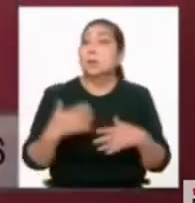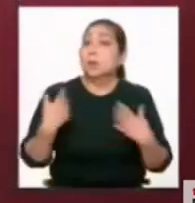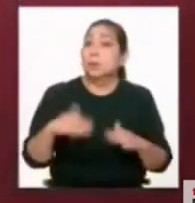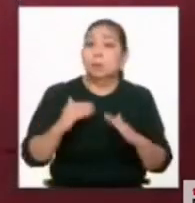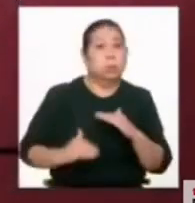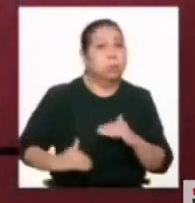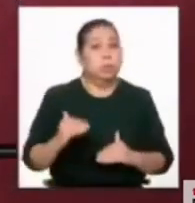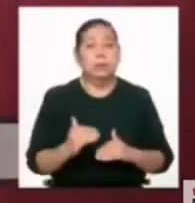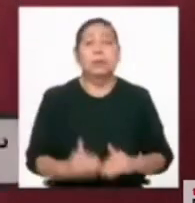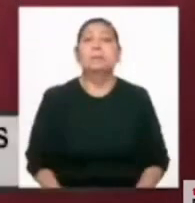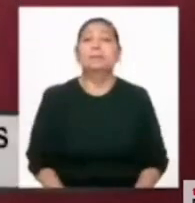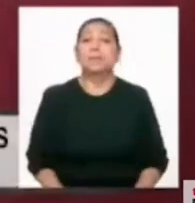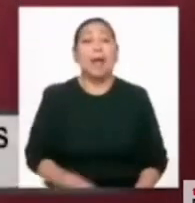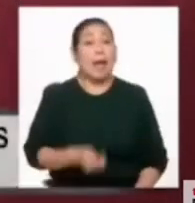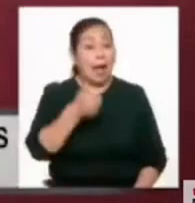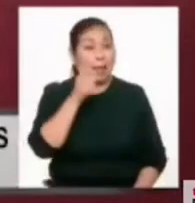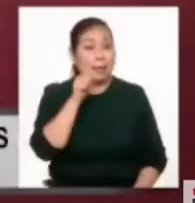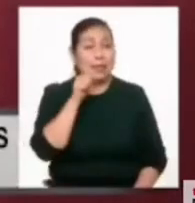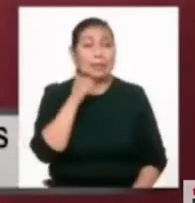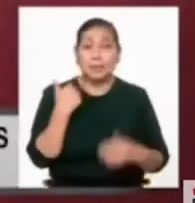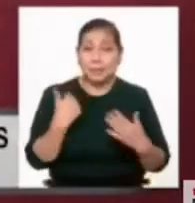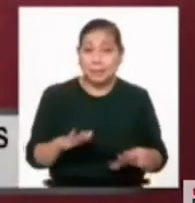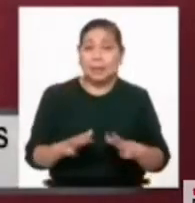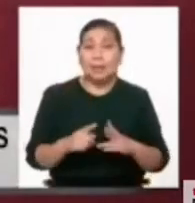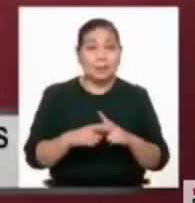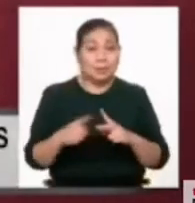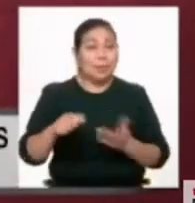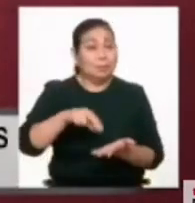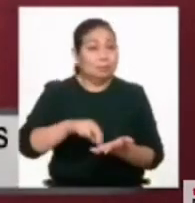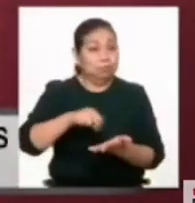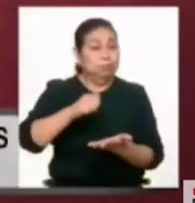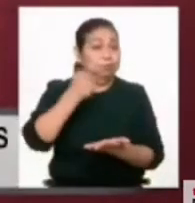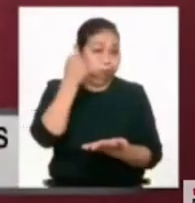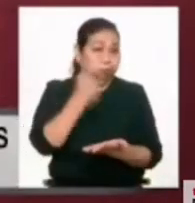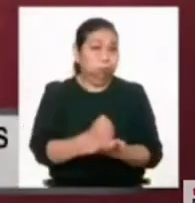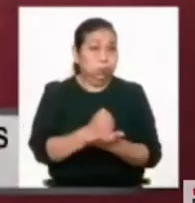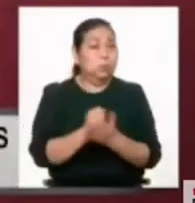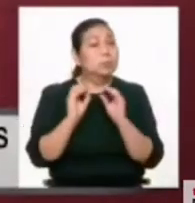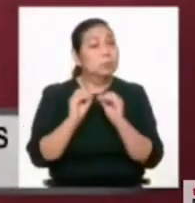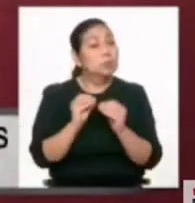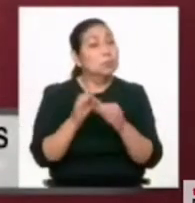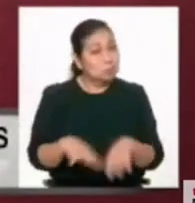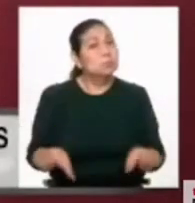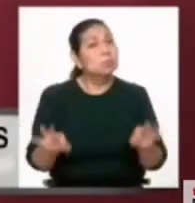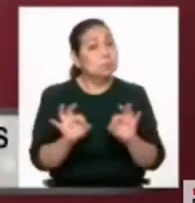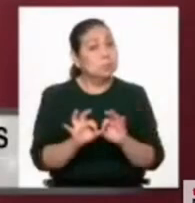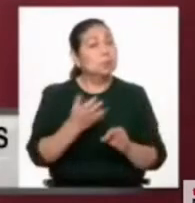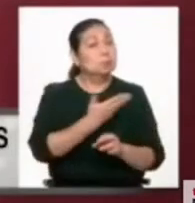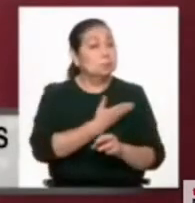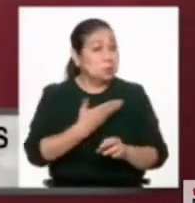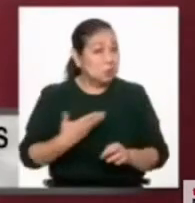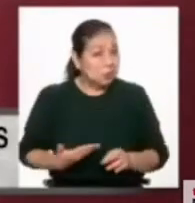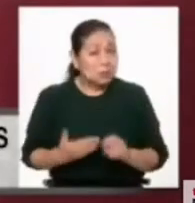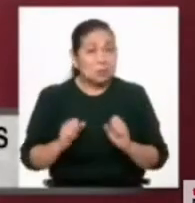álgido. El día de ayer ya salió aprobado una propuesta muy importante de nuestro presidente